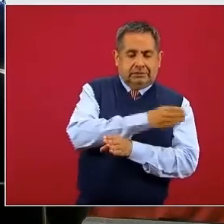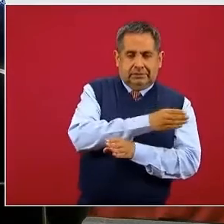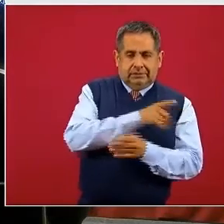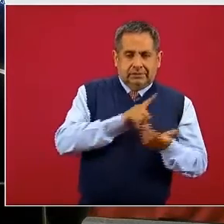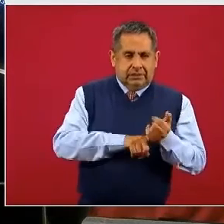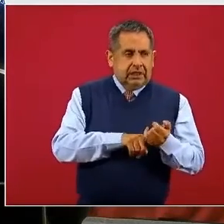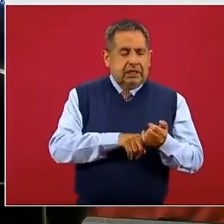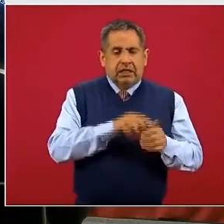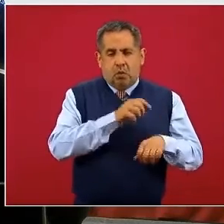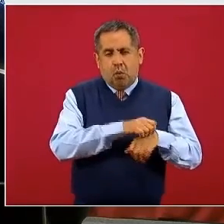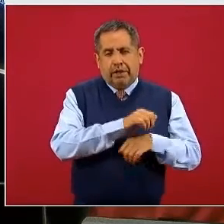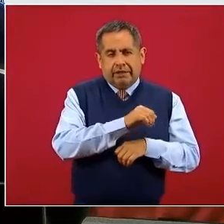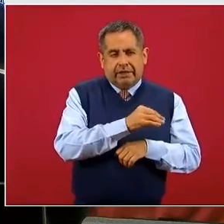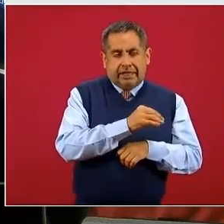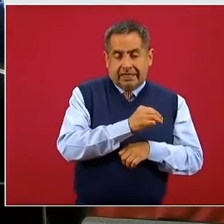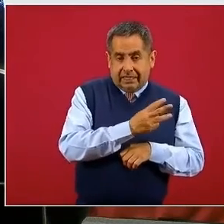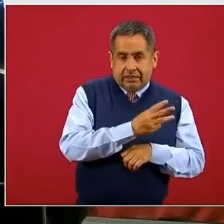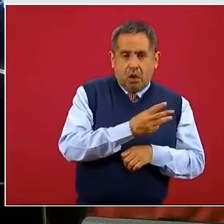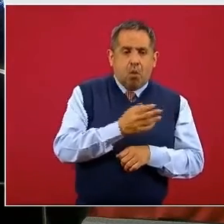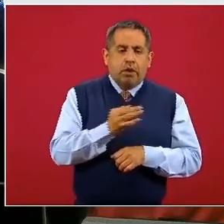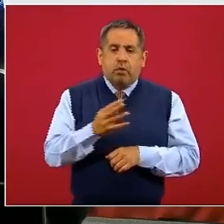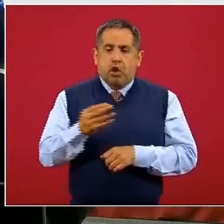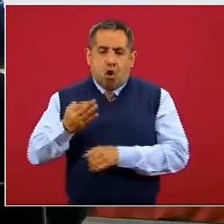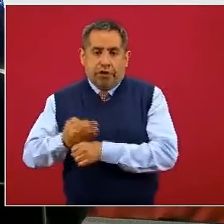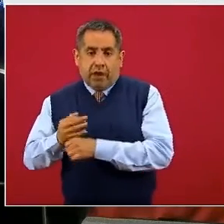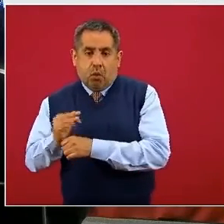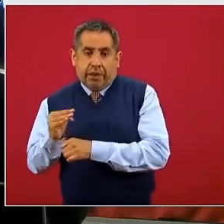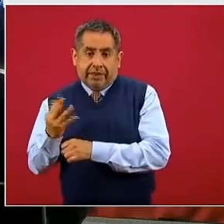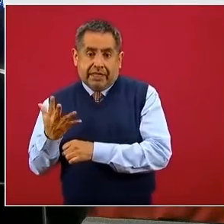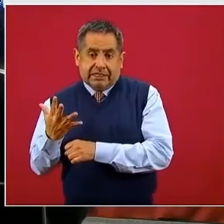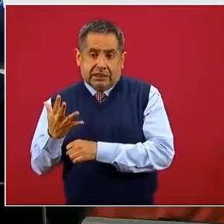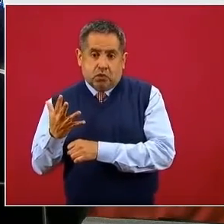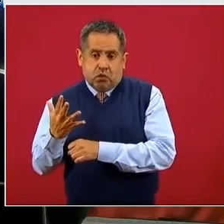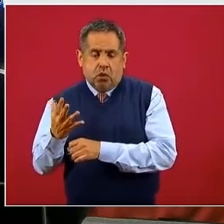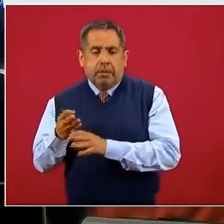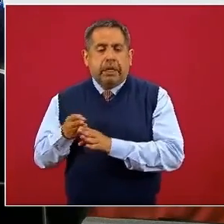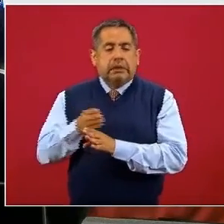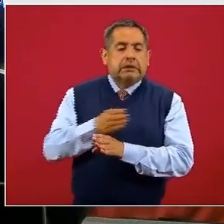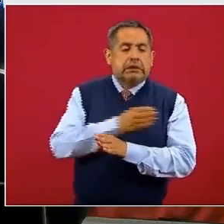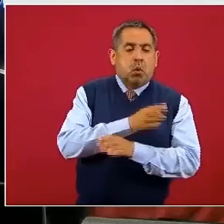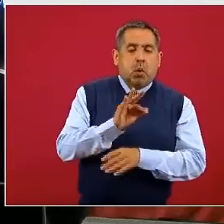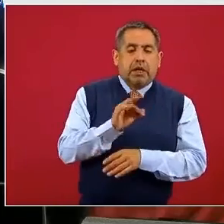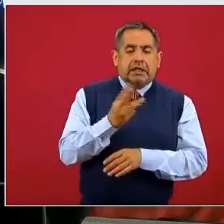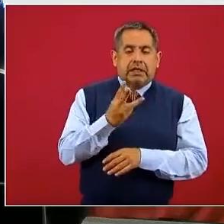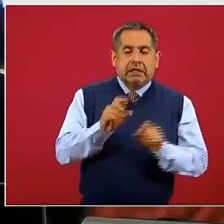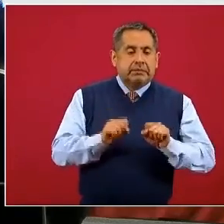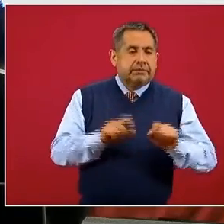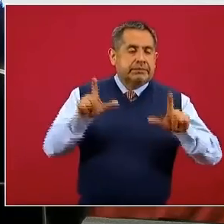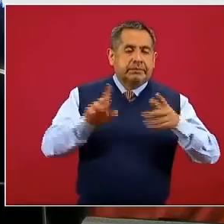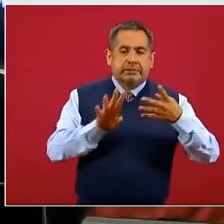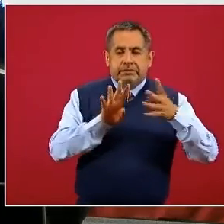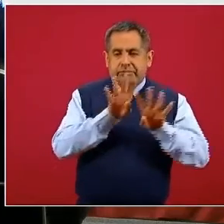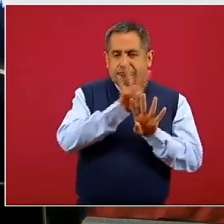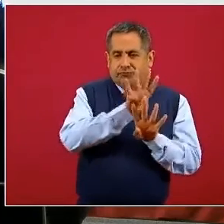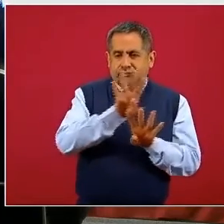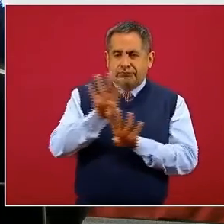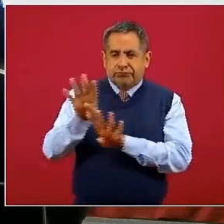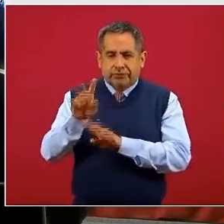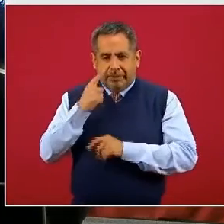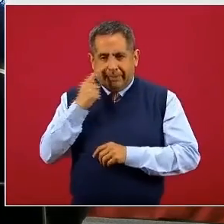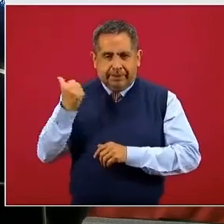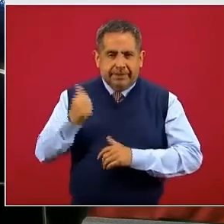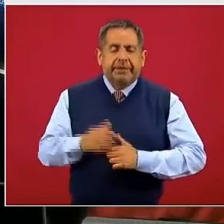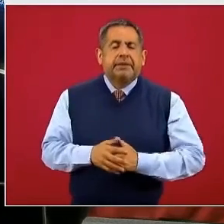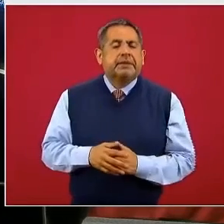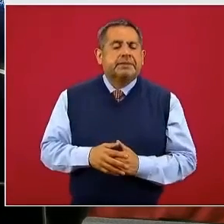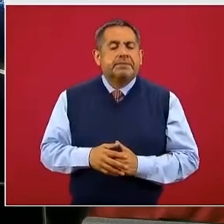actualmente estamos en este momento cursando, que es la número 45, y en la cual entonces podemos ver esas tendencias. Si ustedes